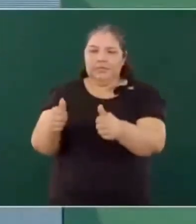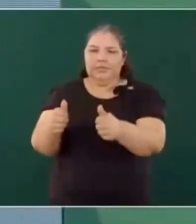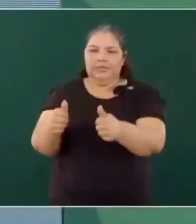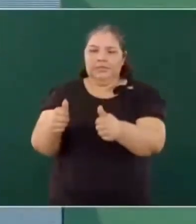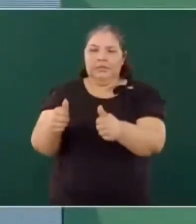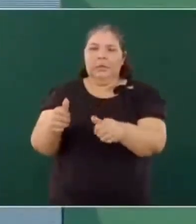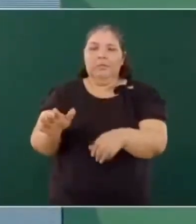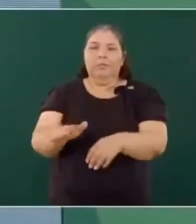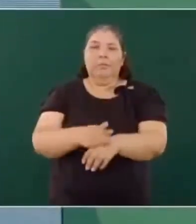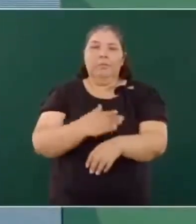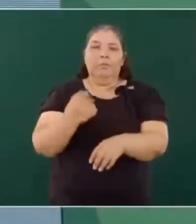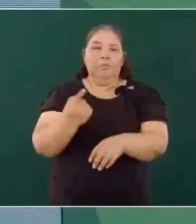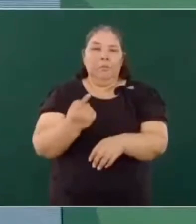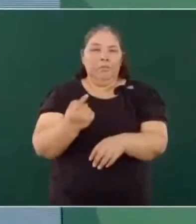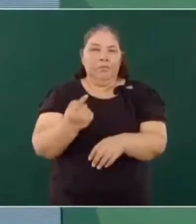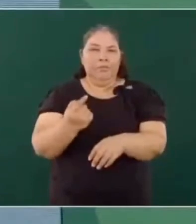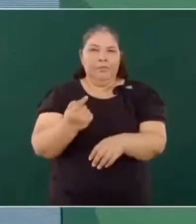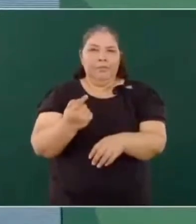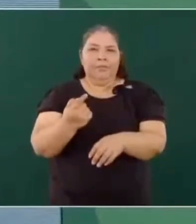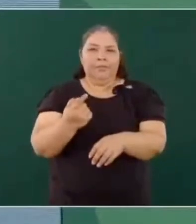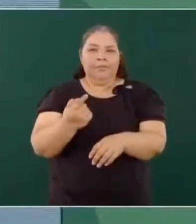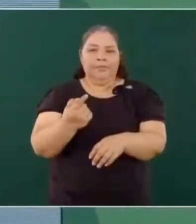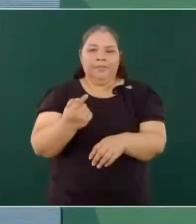porque tenemos